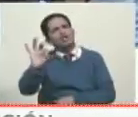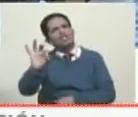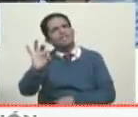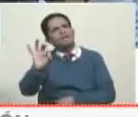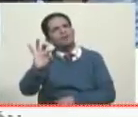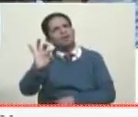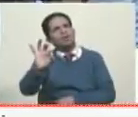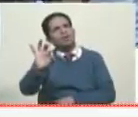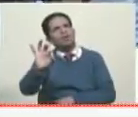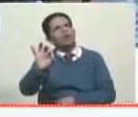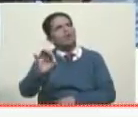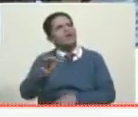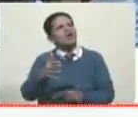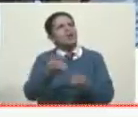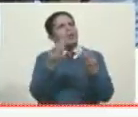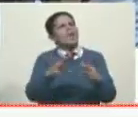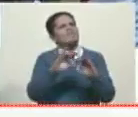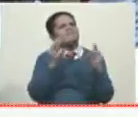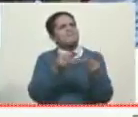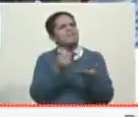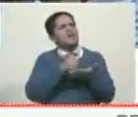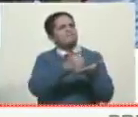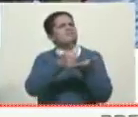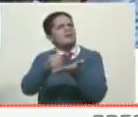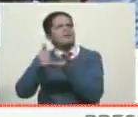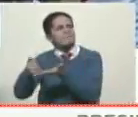1400 cuántas familias eso